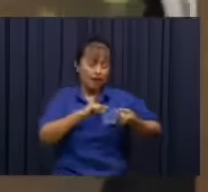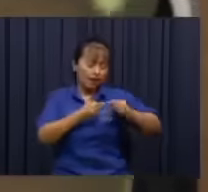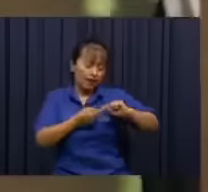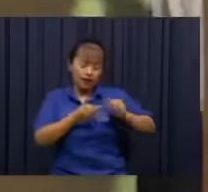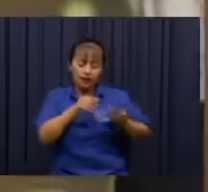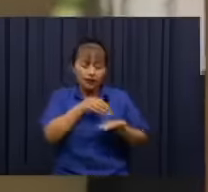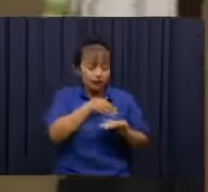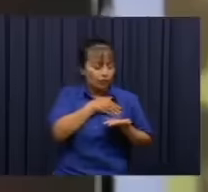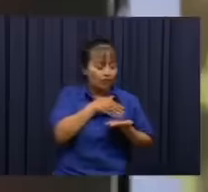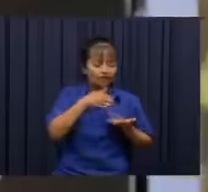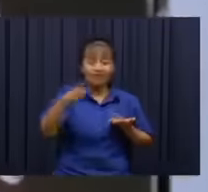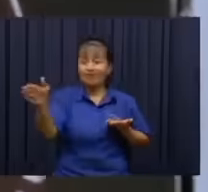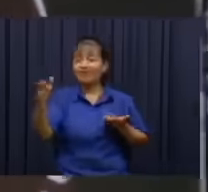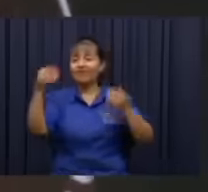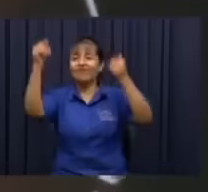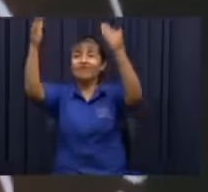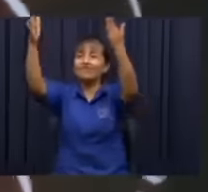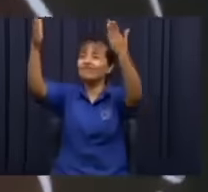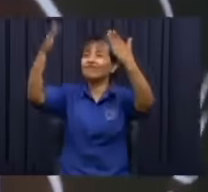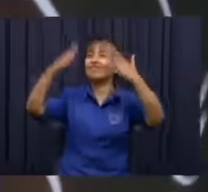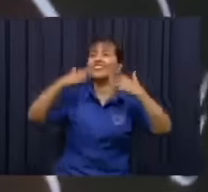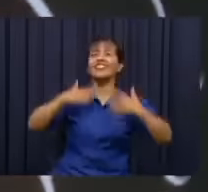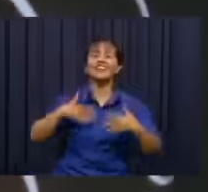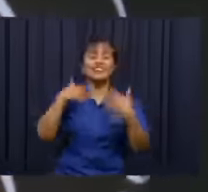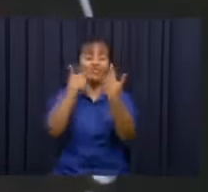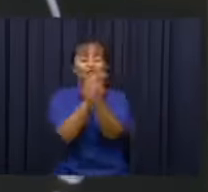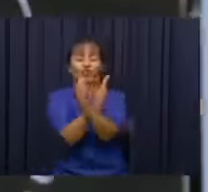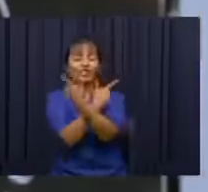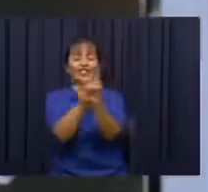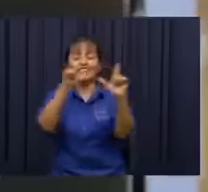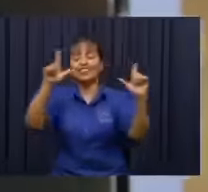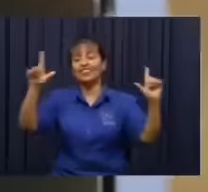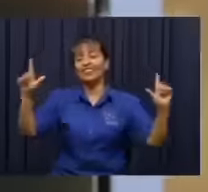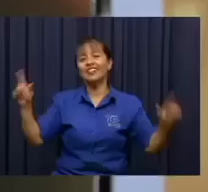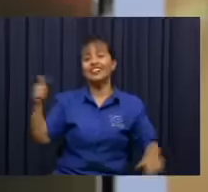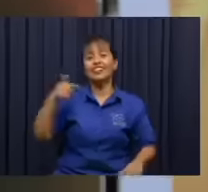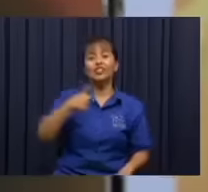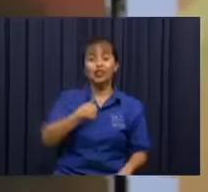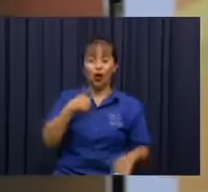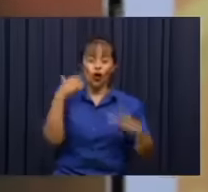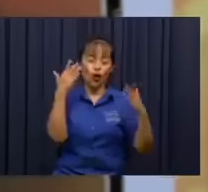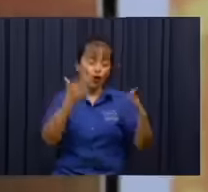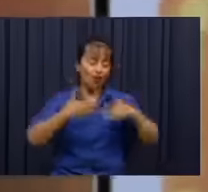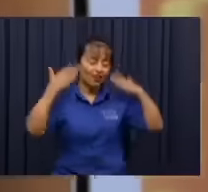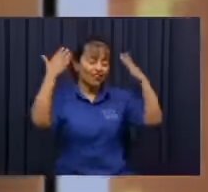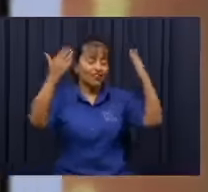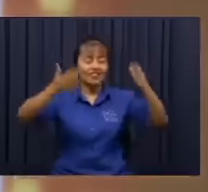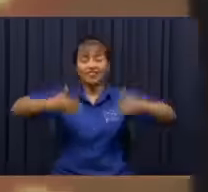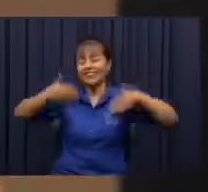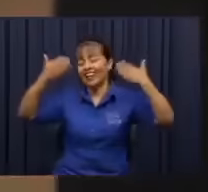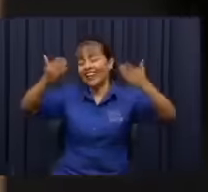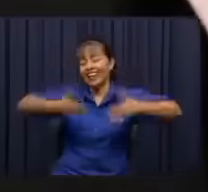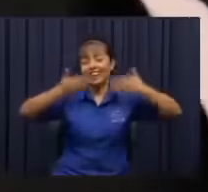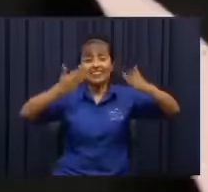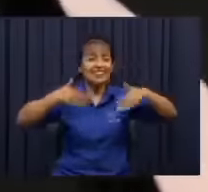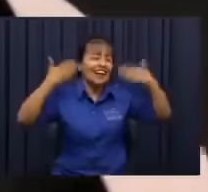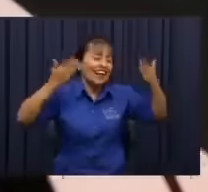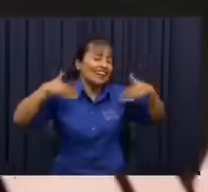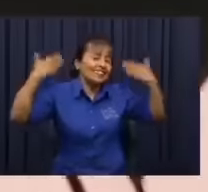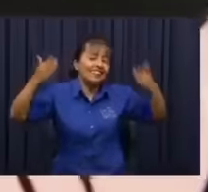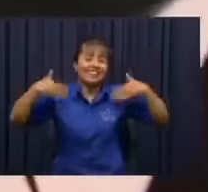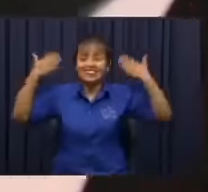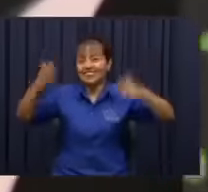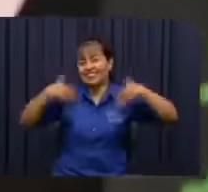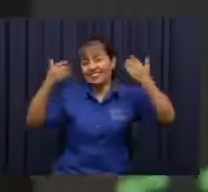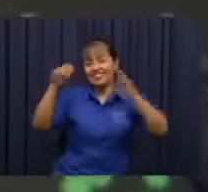pues ha llevado todo mi dolor, me ha hecho libre. Me gozaré,